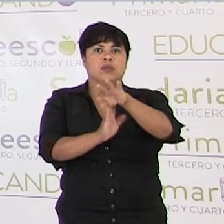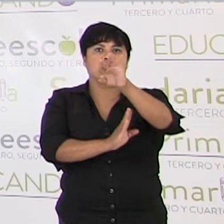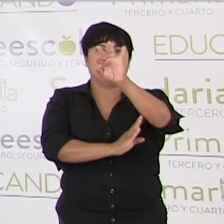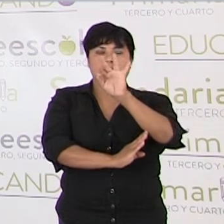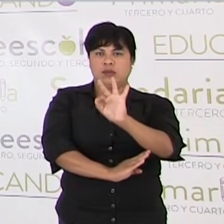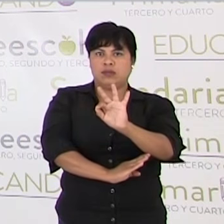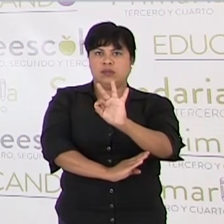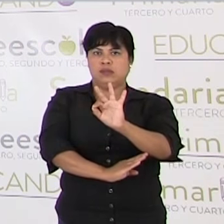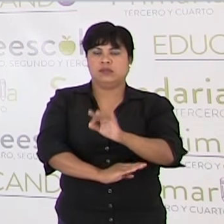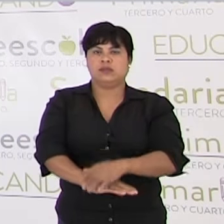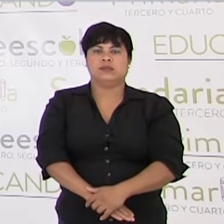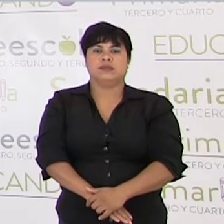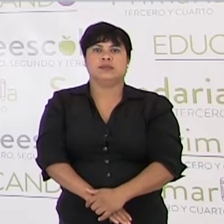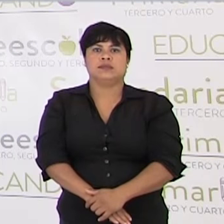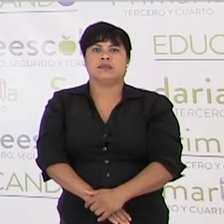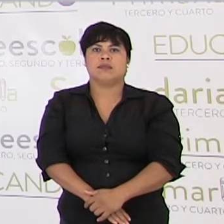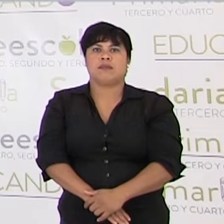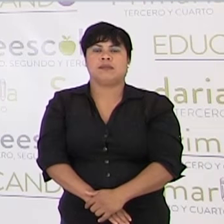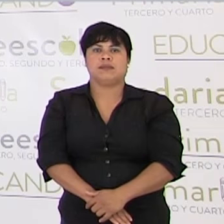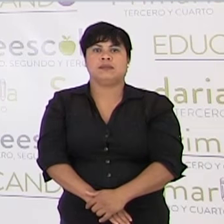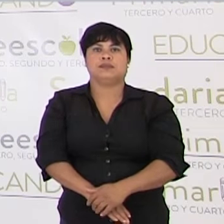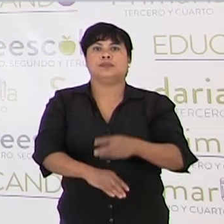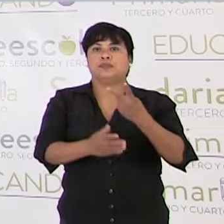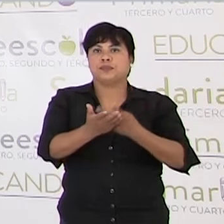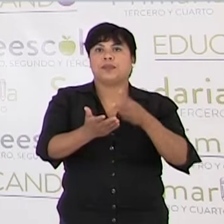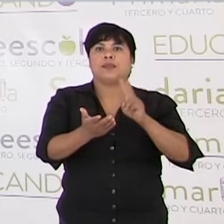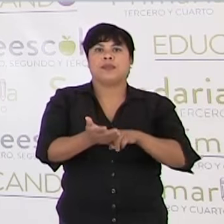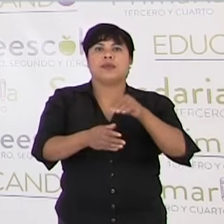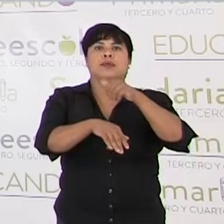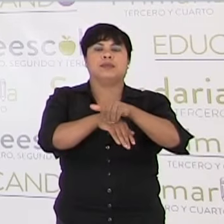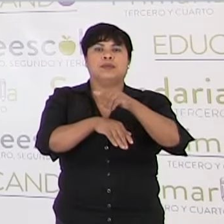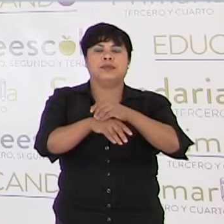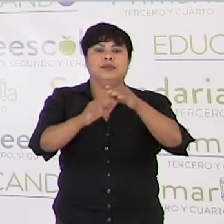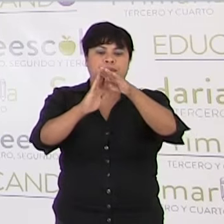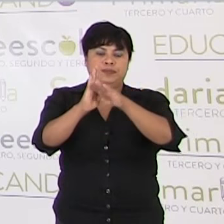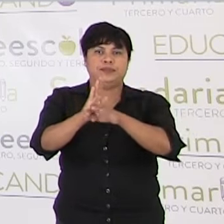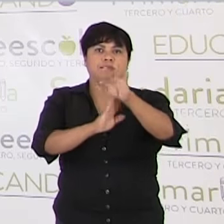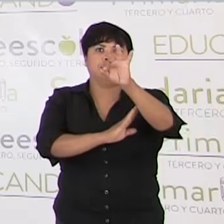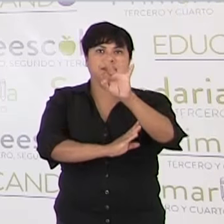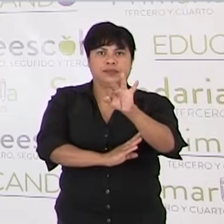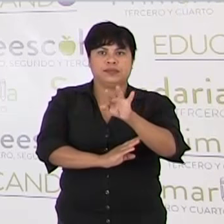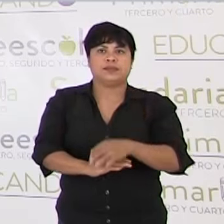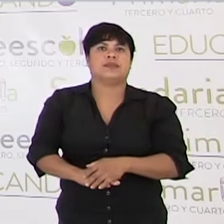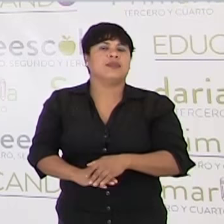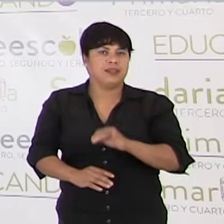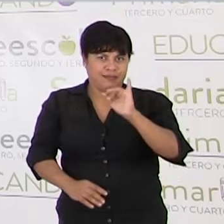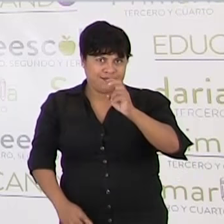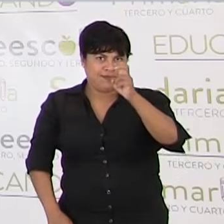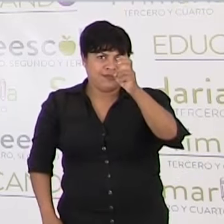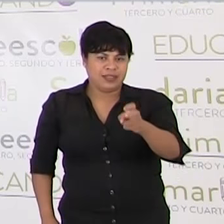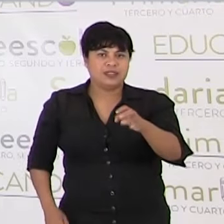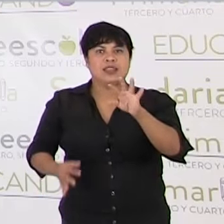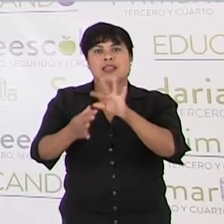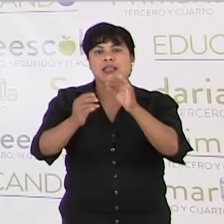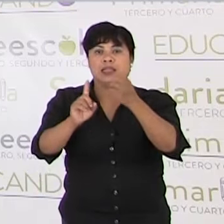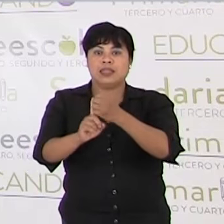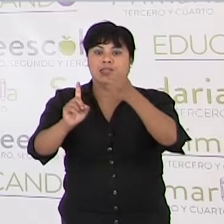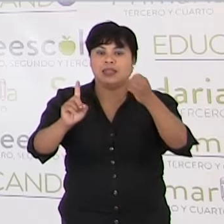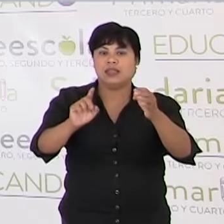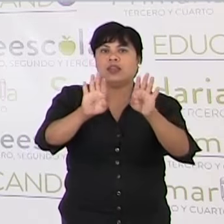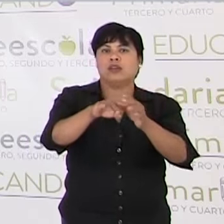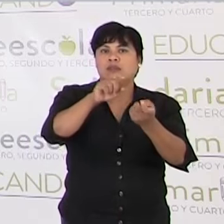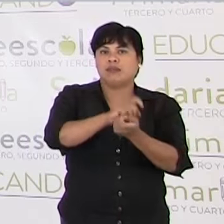Disminuido en 3, ¿sí? El doble de un número disminuido en 3, ¿sí? Así queda, el doble de un número